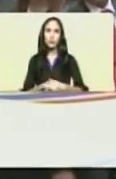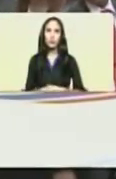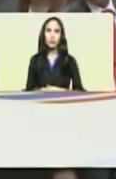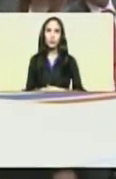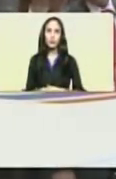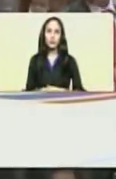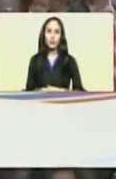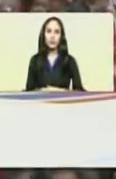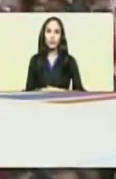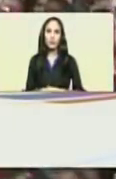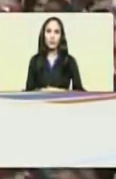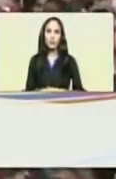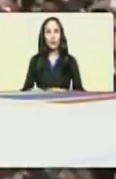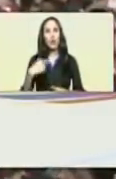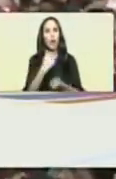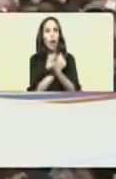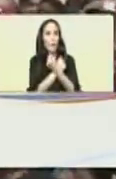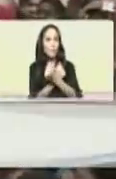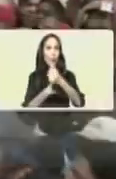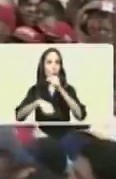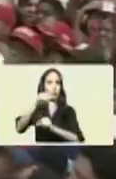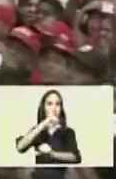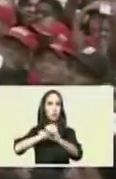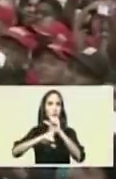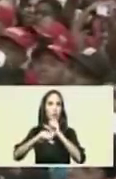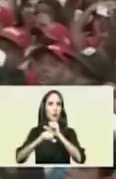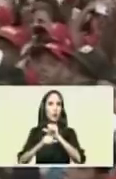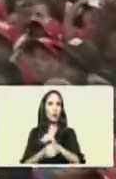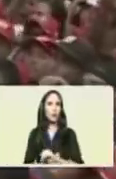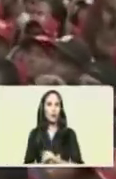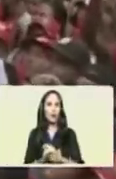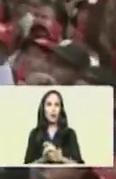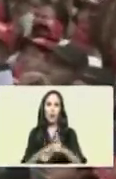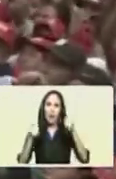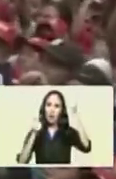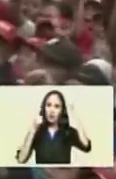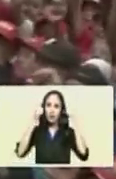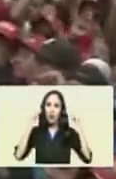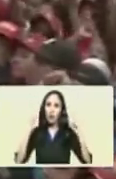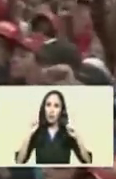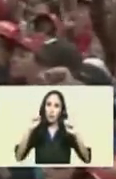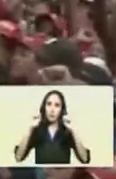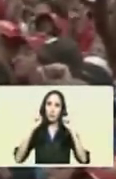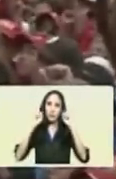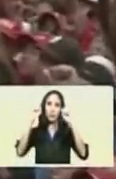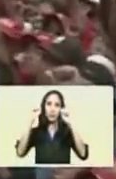a ver a ver con amor compasión sabes vive y vive